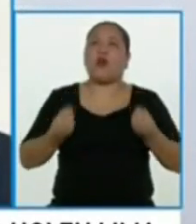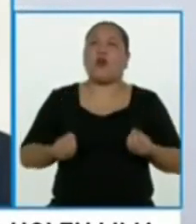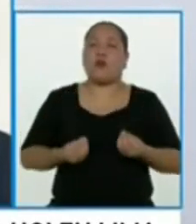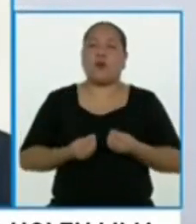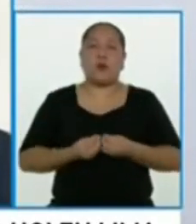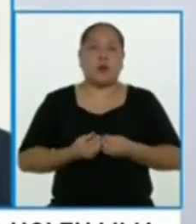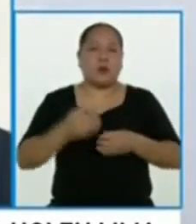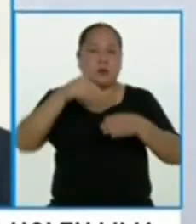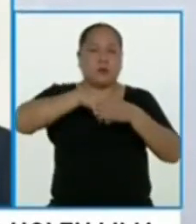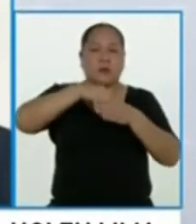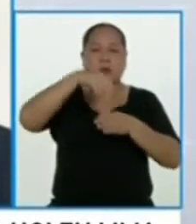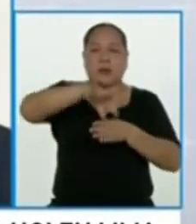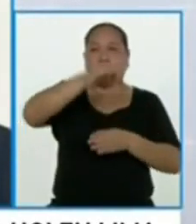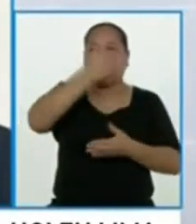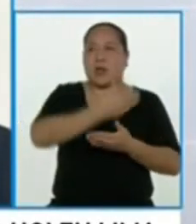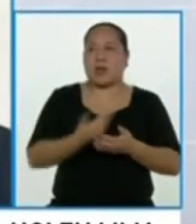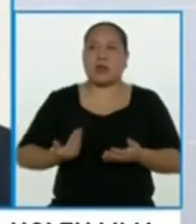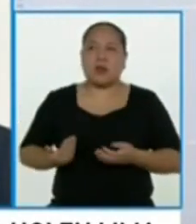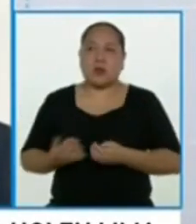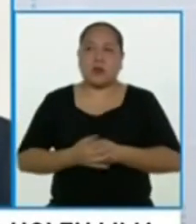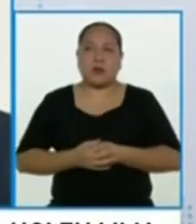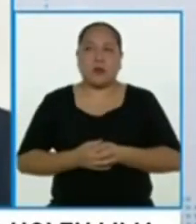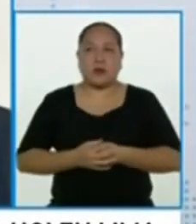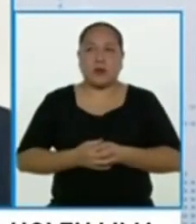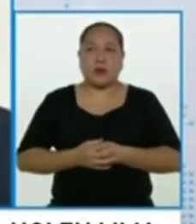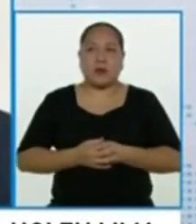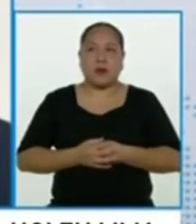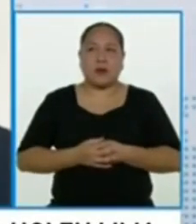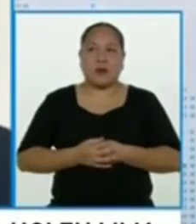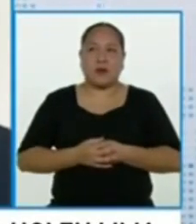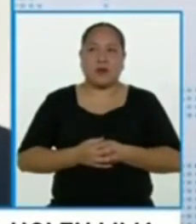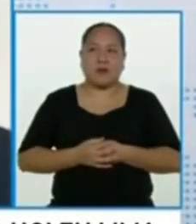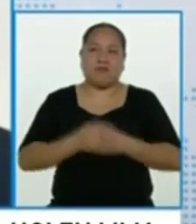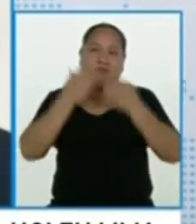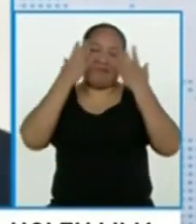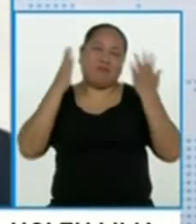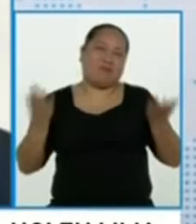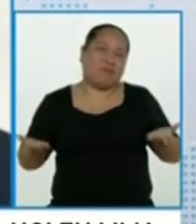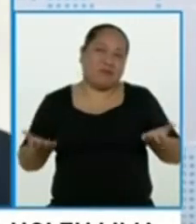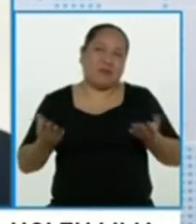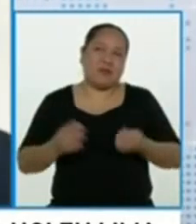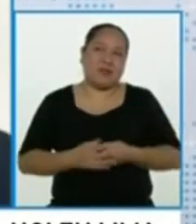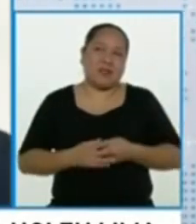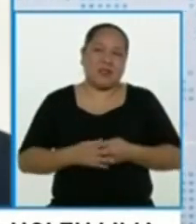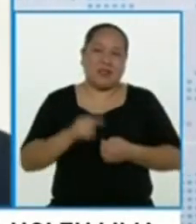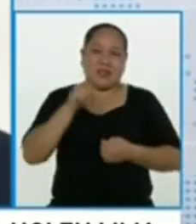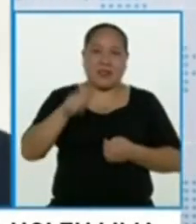de las elecciones, finalmente. Que no sabemos, o sea, ¿te imaginas de que estemos